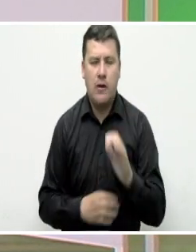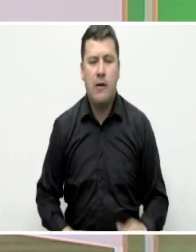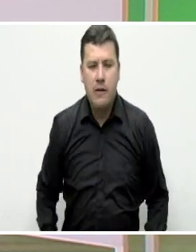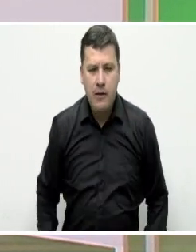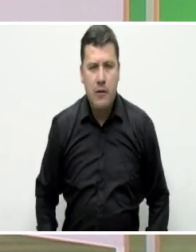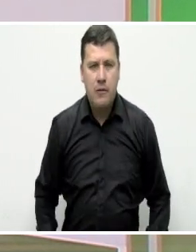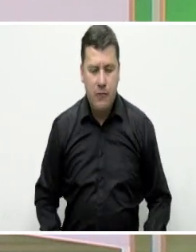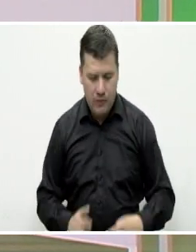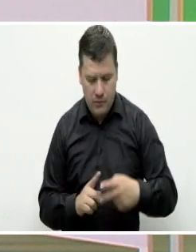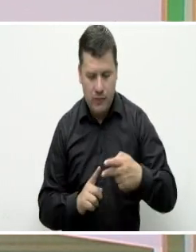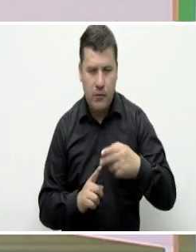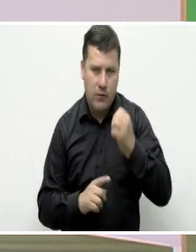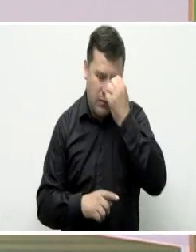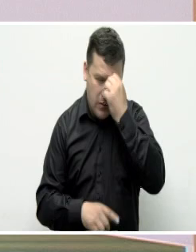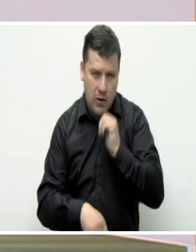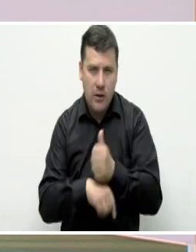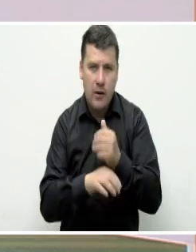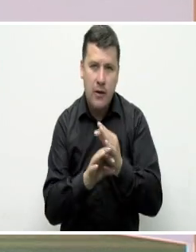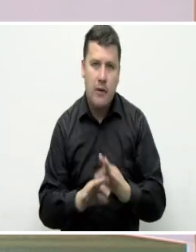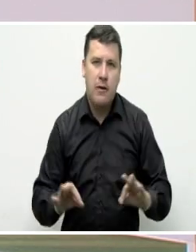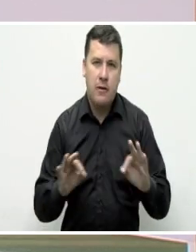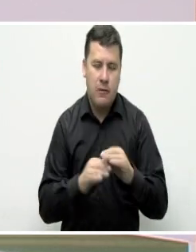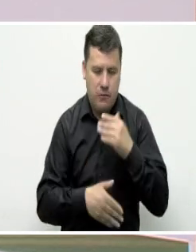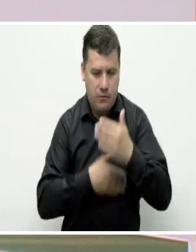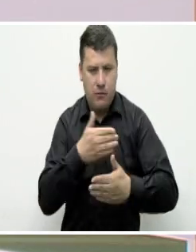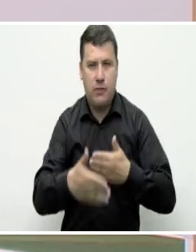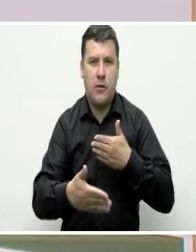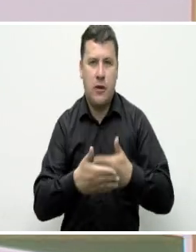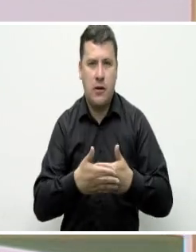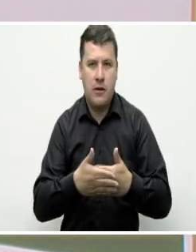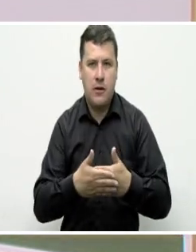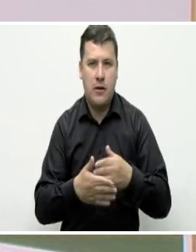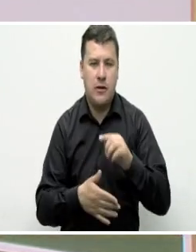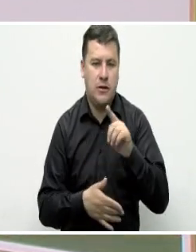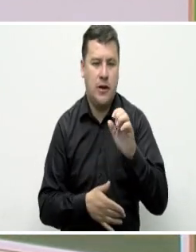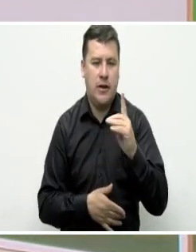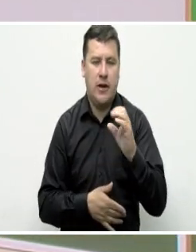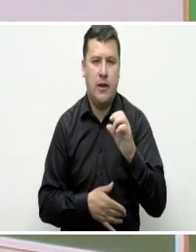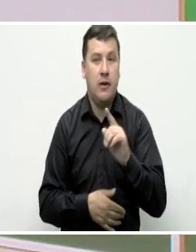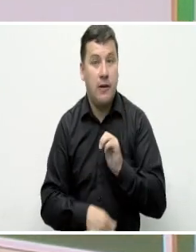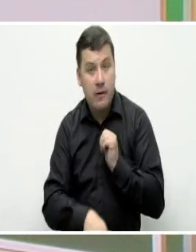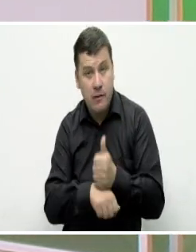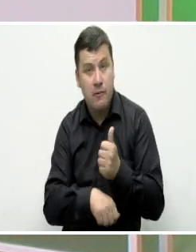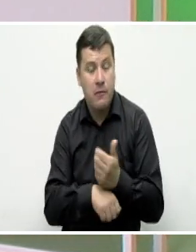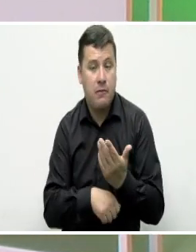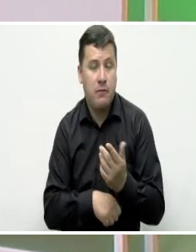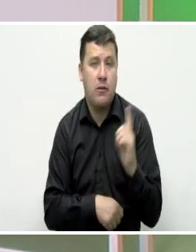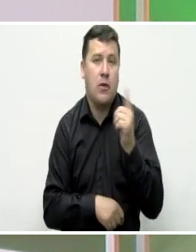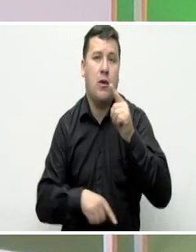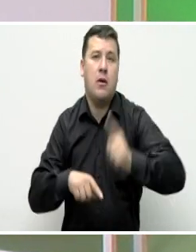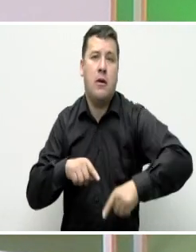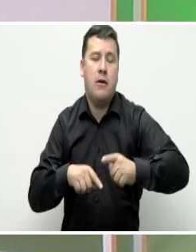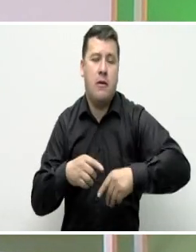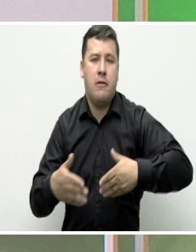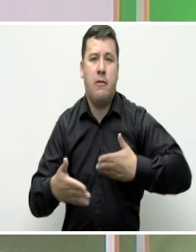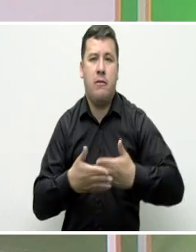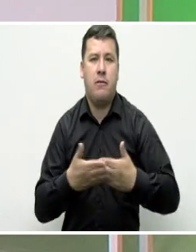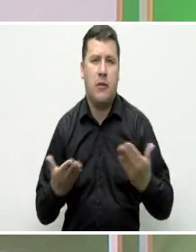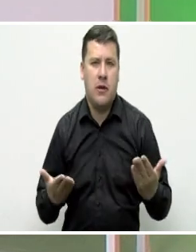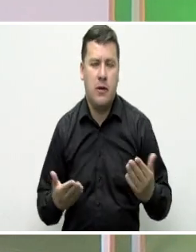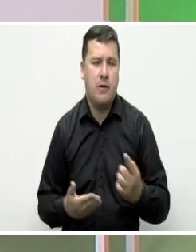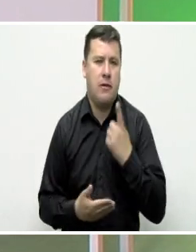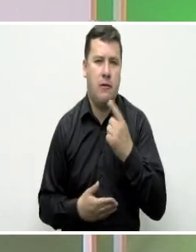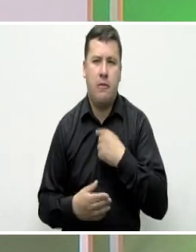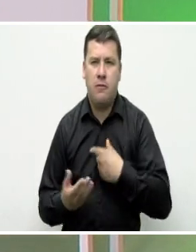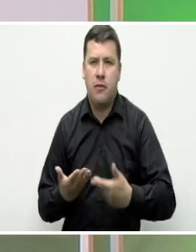Esas fueron dos tareas fundamentales adelantadas por el SEDAE. Tareas que no hubieran podido llevarse a cabo sin